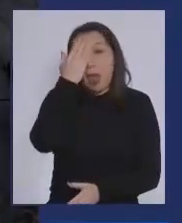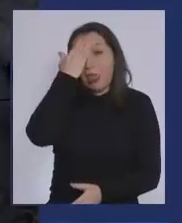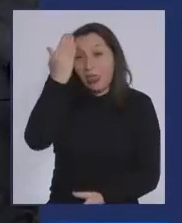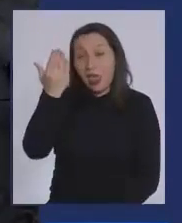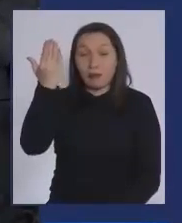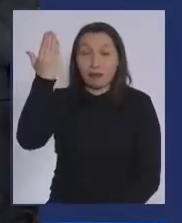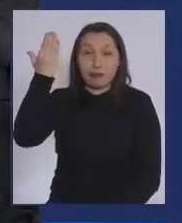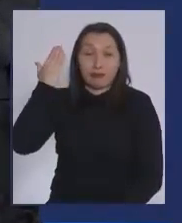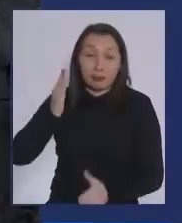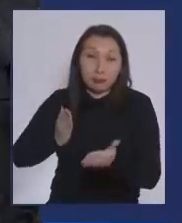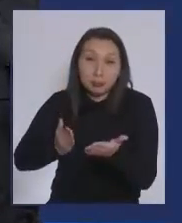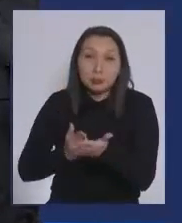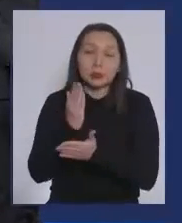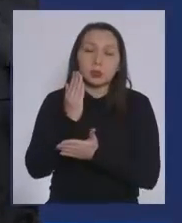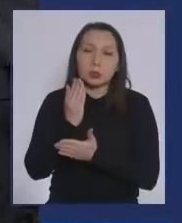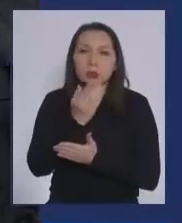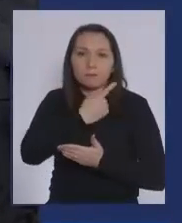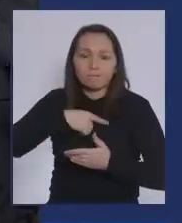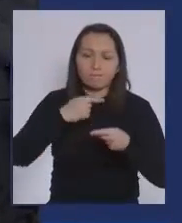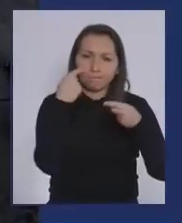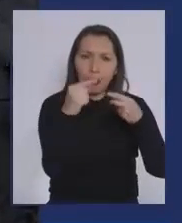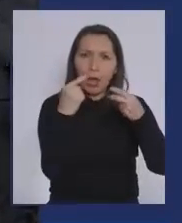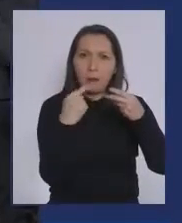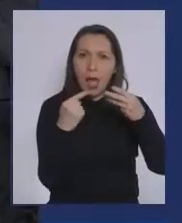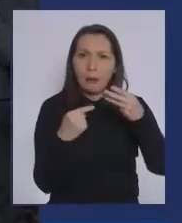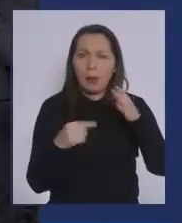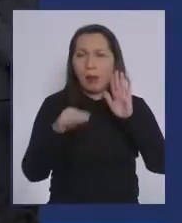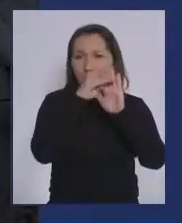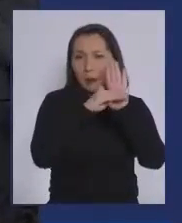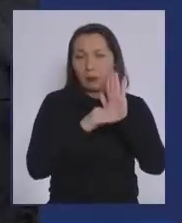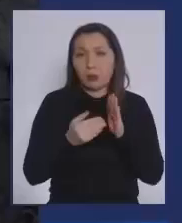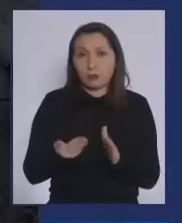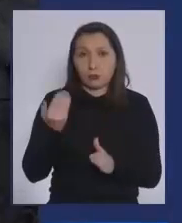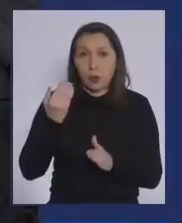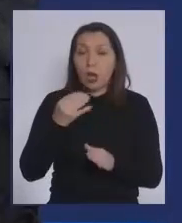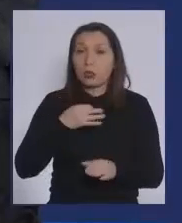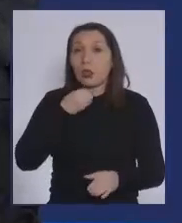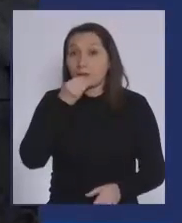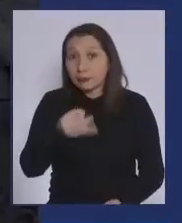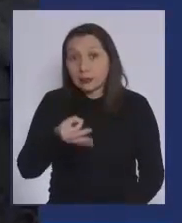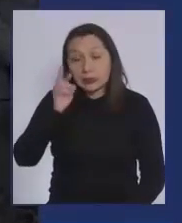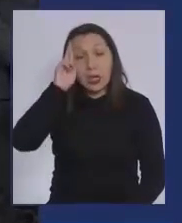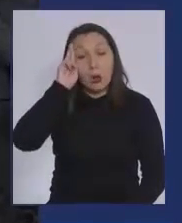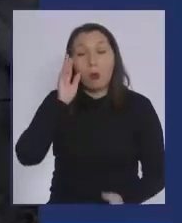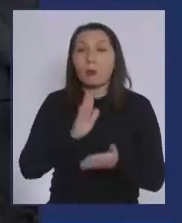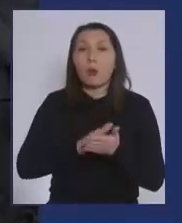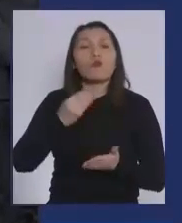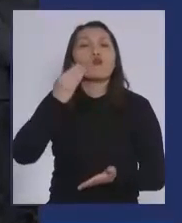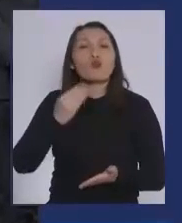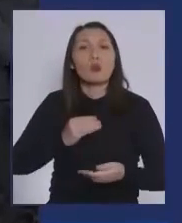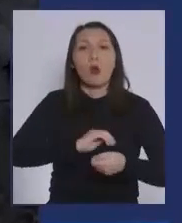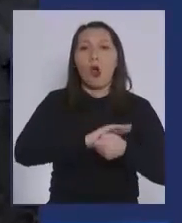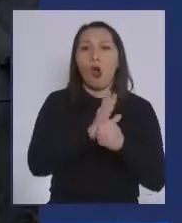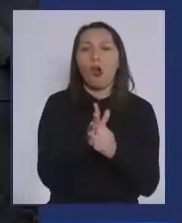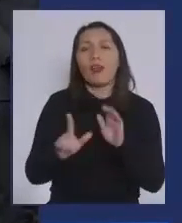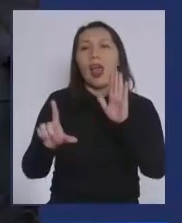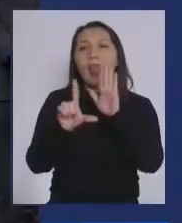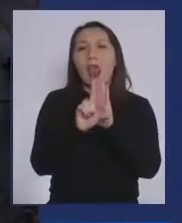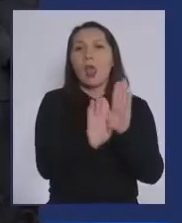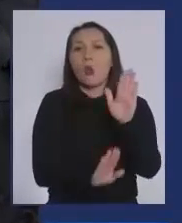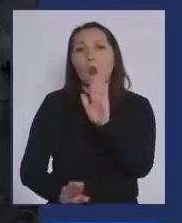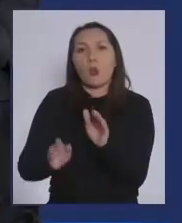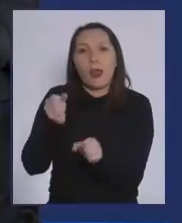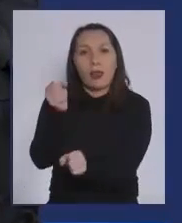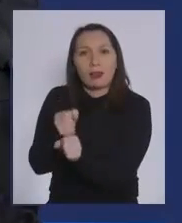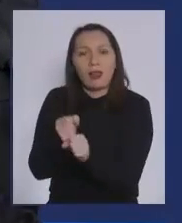día hemos venido tomando un conjunto de medidas que acabo de recordar como el bono cobit como la ley de protección